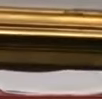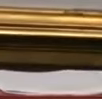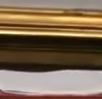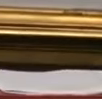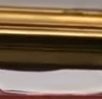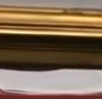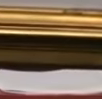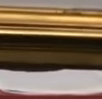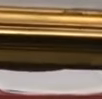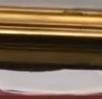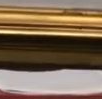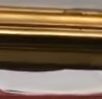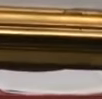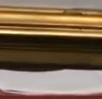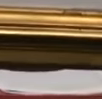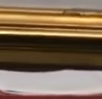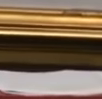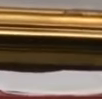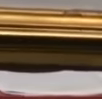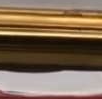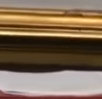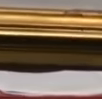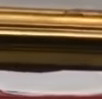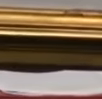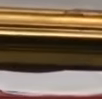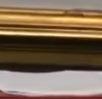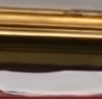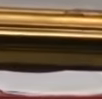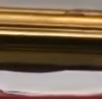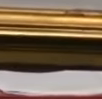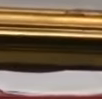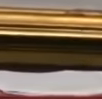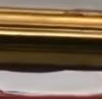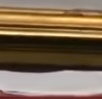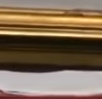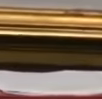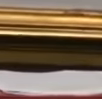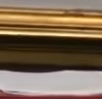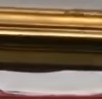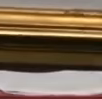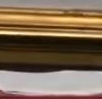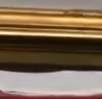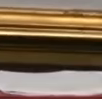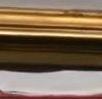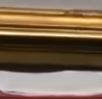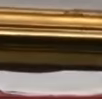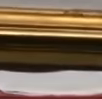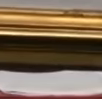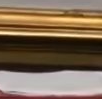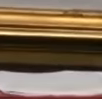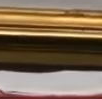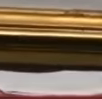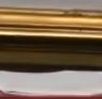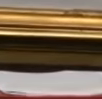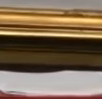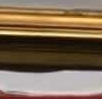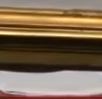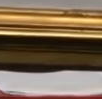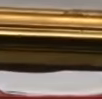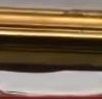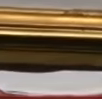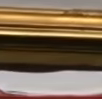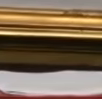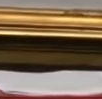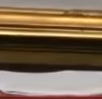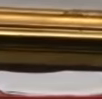las honorables diputadas y los honorables diputados que estén a favor de aprobar el acta leída por el subsecretario,